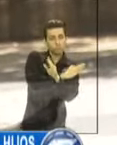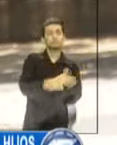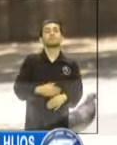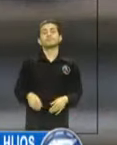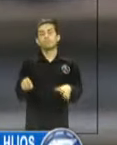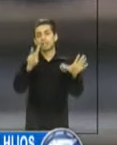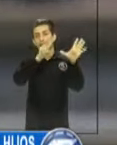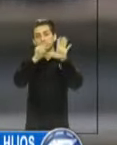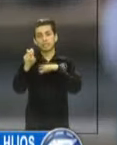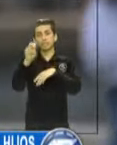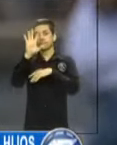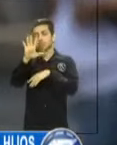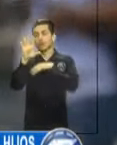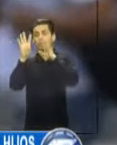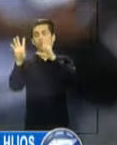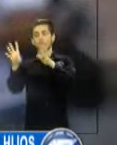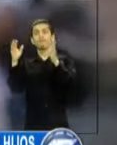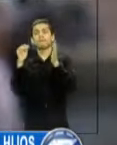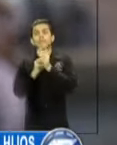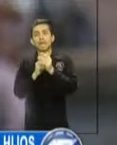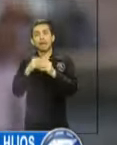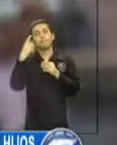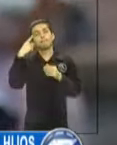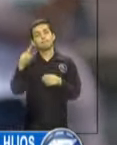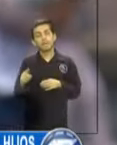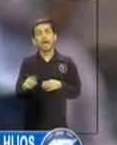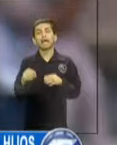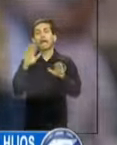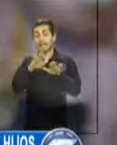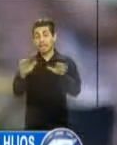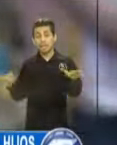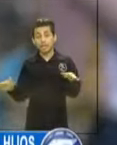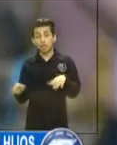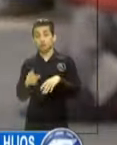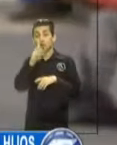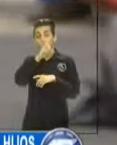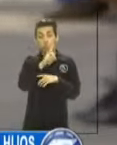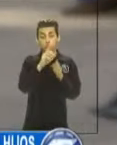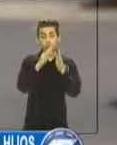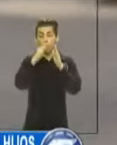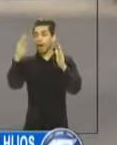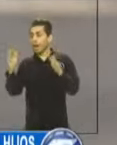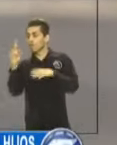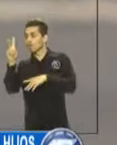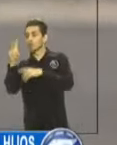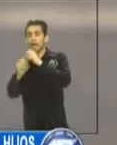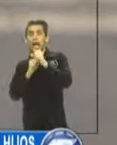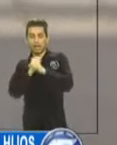759.336 vacunas fueron administradas a menores entre 1 a 2 años de edad y